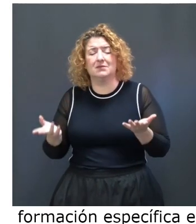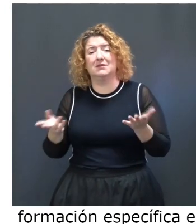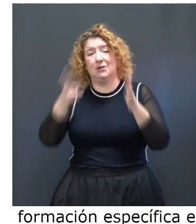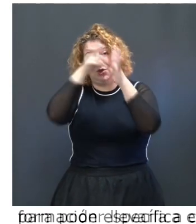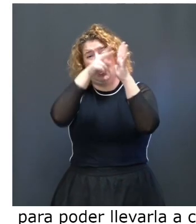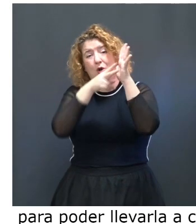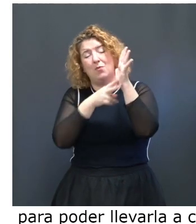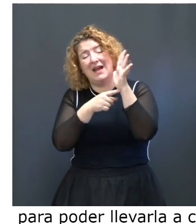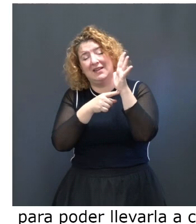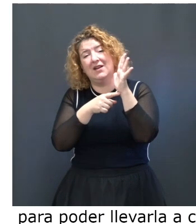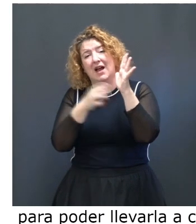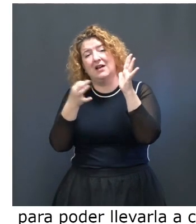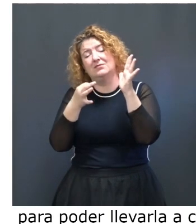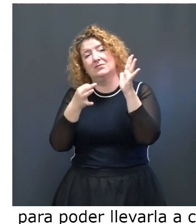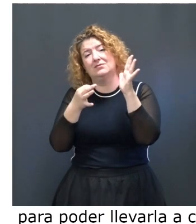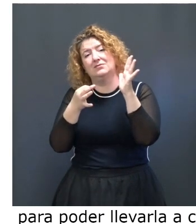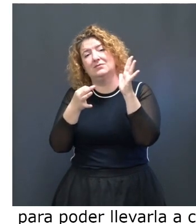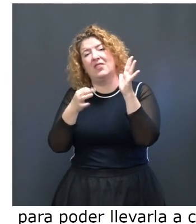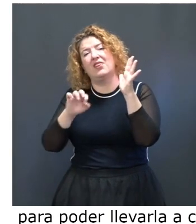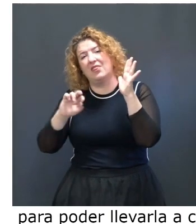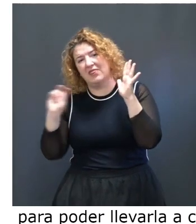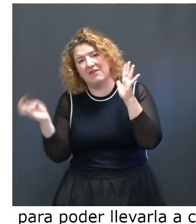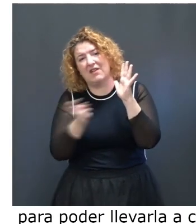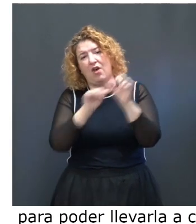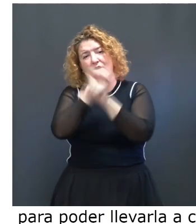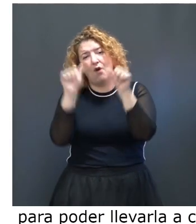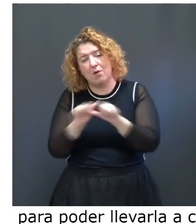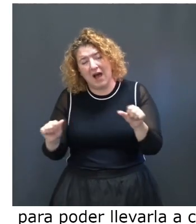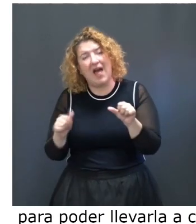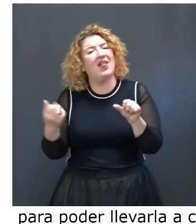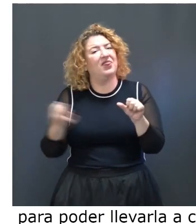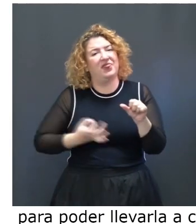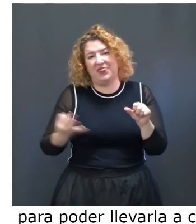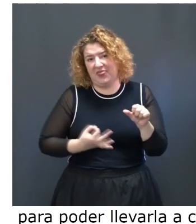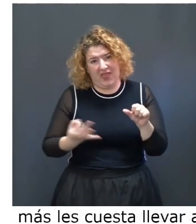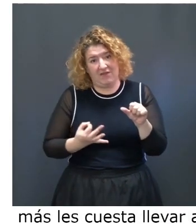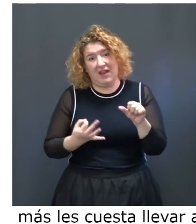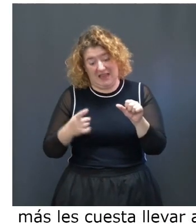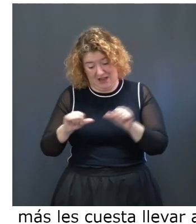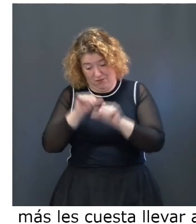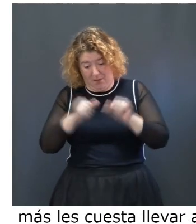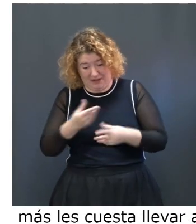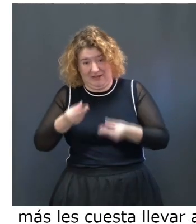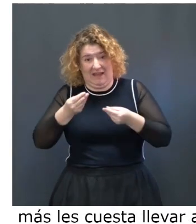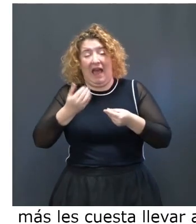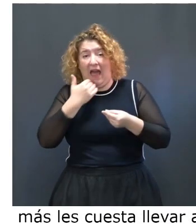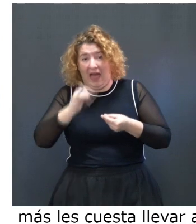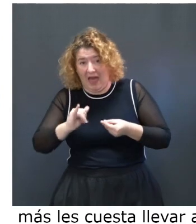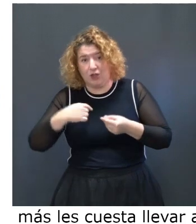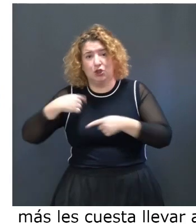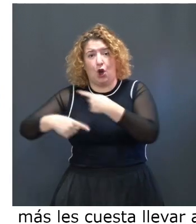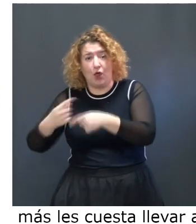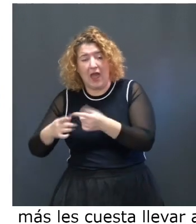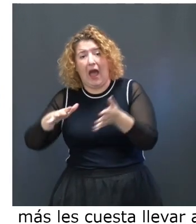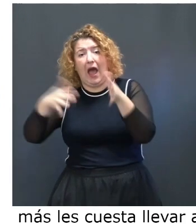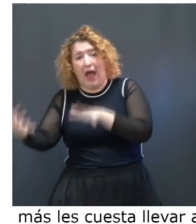normativa de que hay que tener una diversidad de formatos, tener esos formatos, aplicarlos a diario en sus